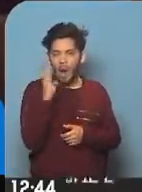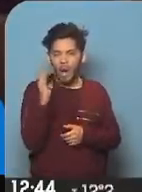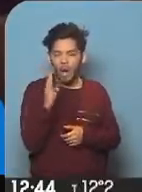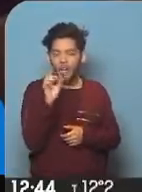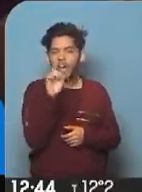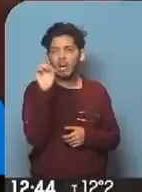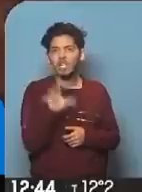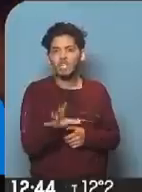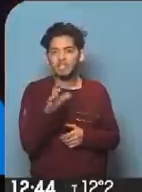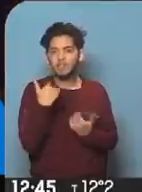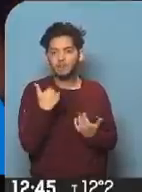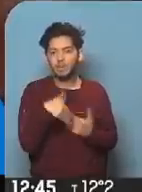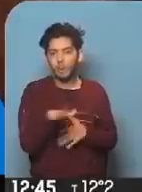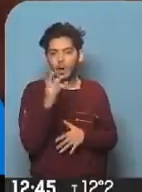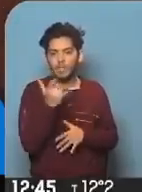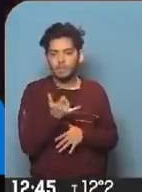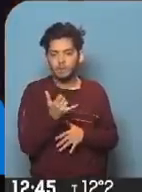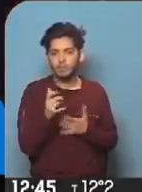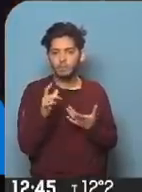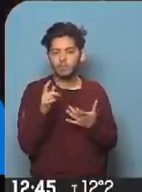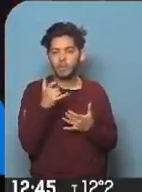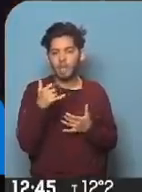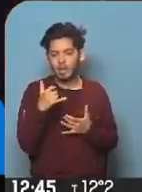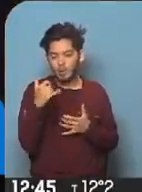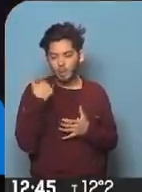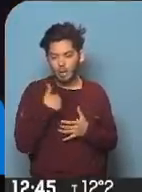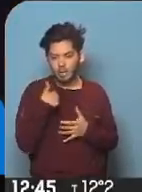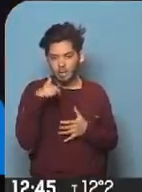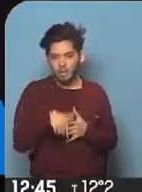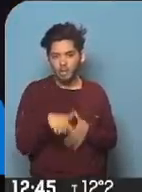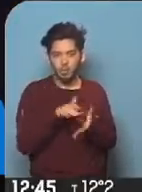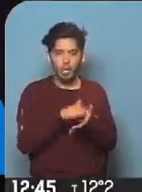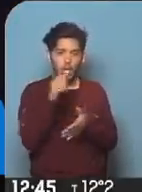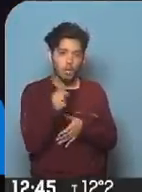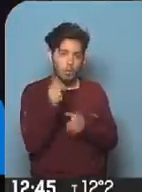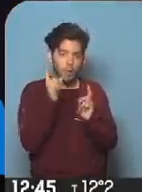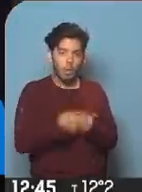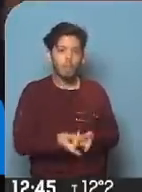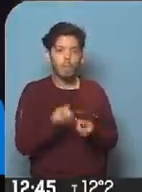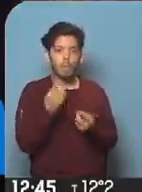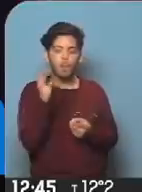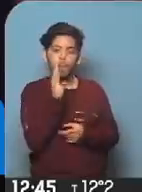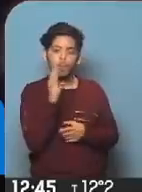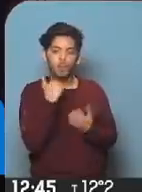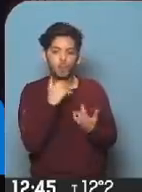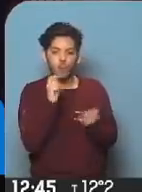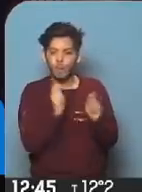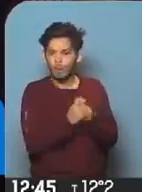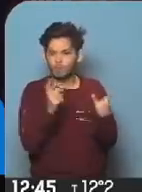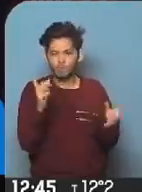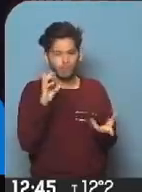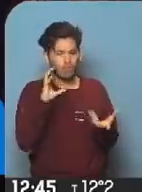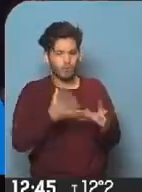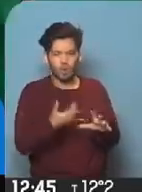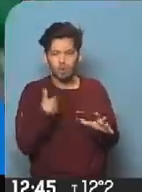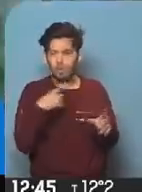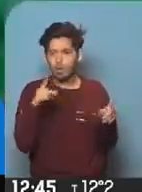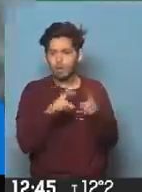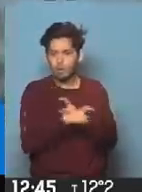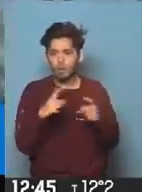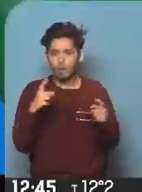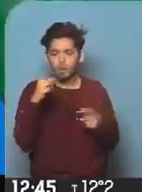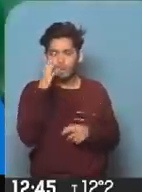solo esto va a tener un efecto negativo para la Argentina en términos económicos, sino también Bolsonaro puede reinventar hipótesis de conflicto militar